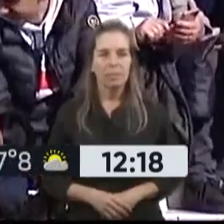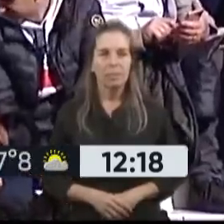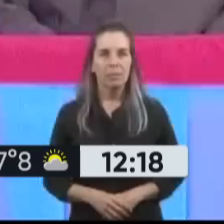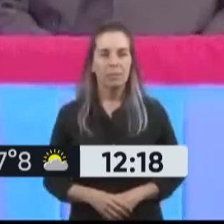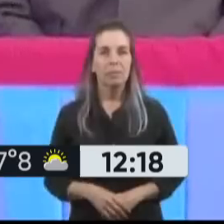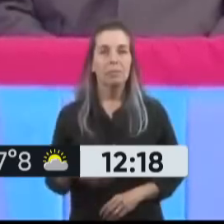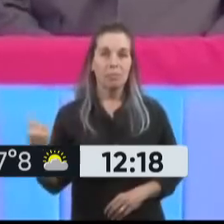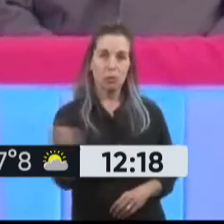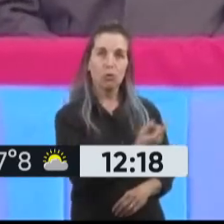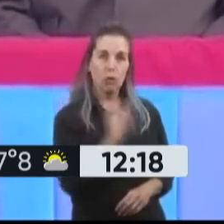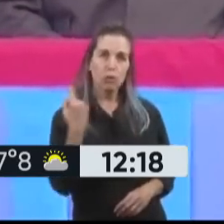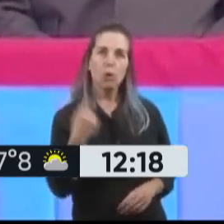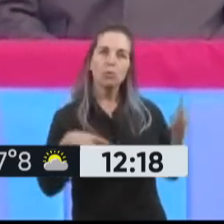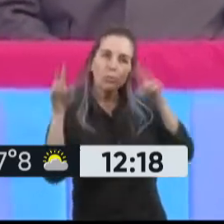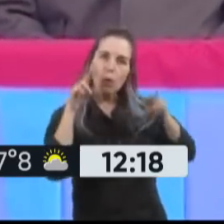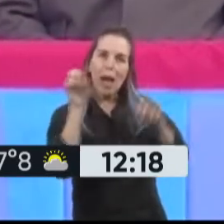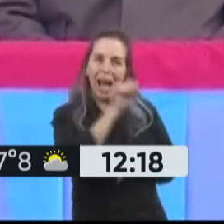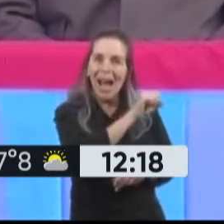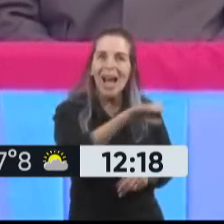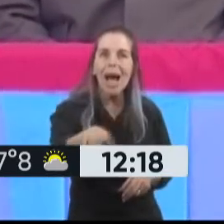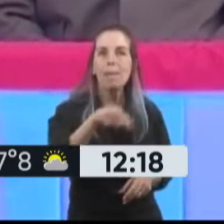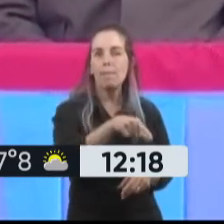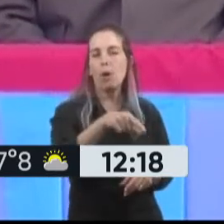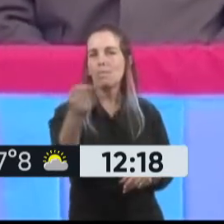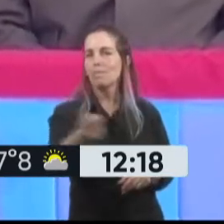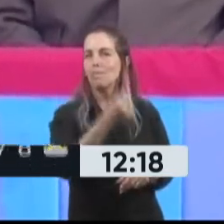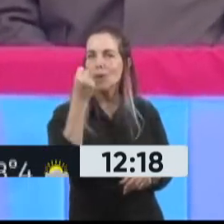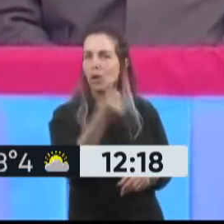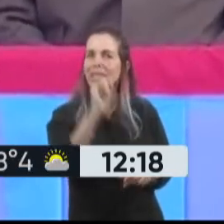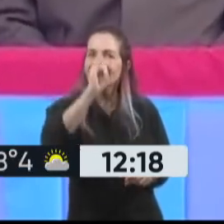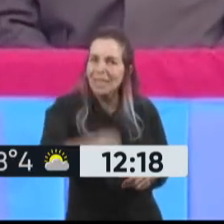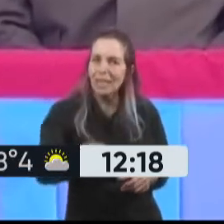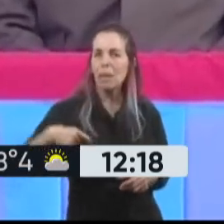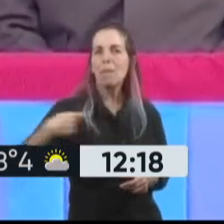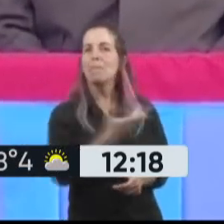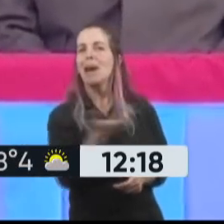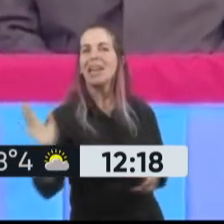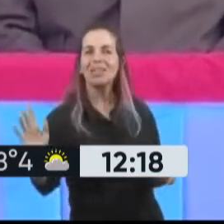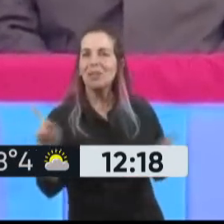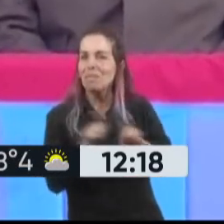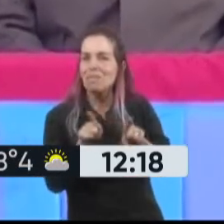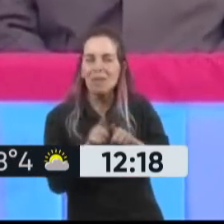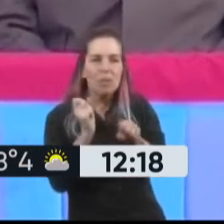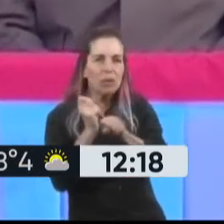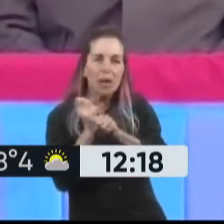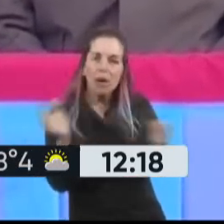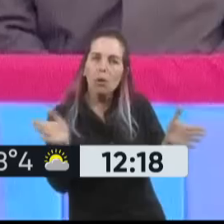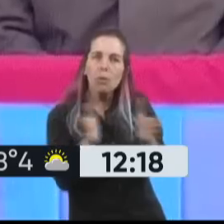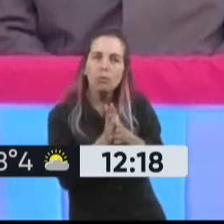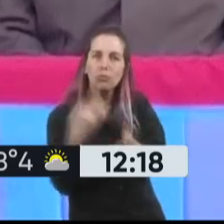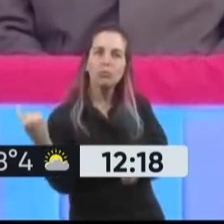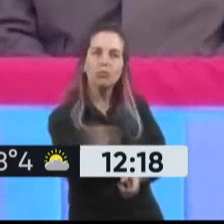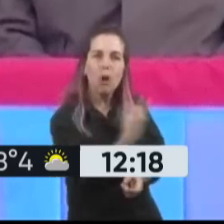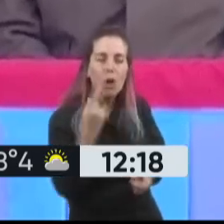Porque queremos que el campo esté en el centro de este nuevo contrato social que estamos entablando con los argentinos, tal como estuvo